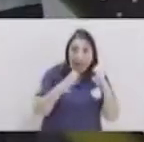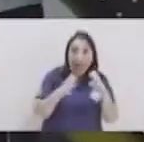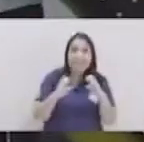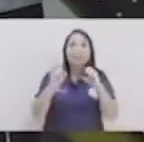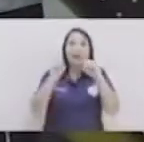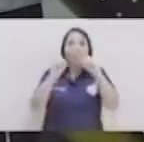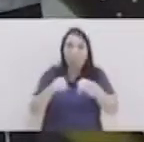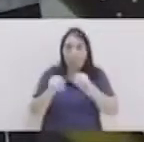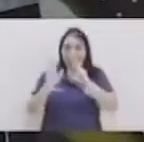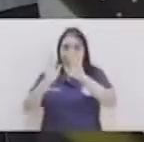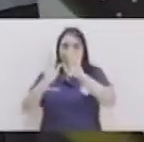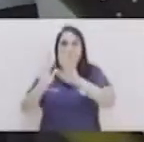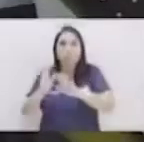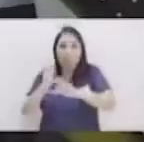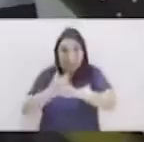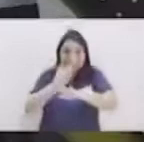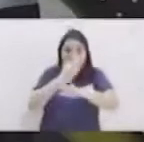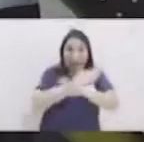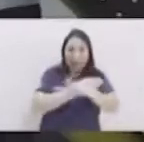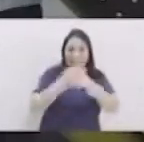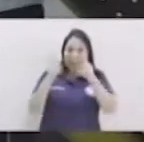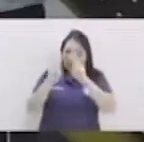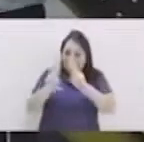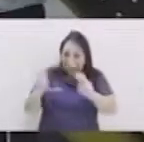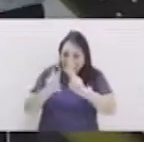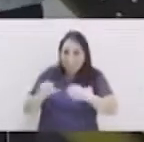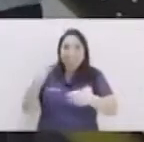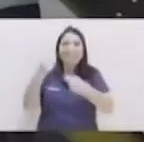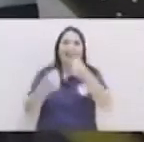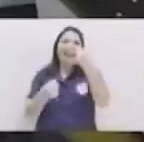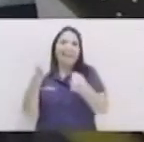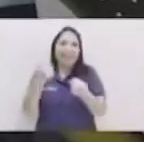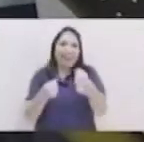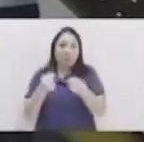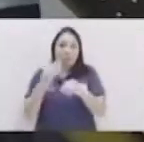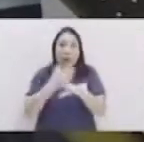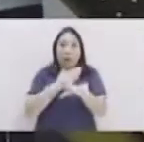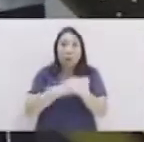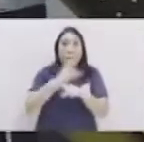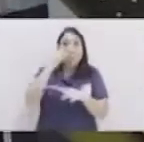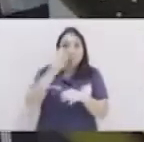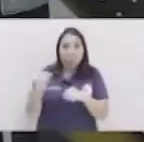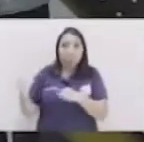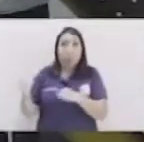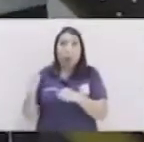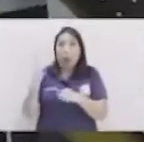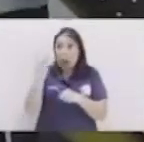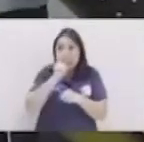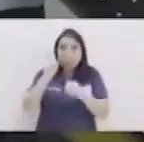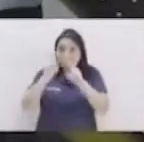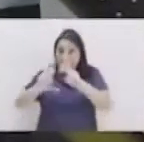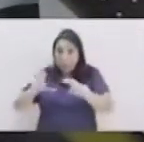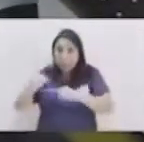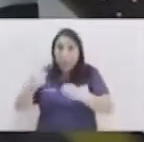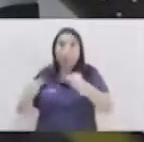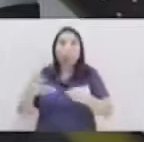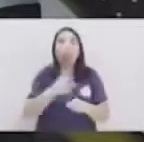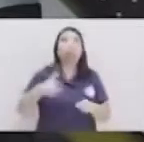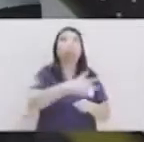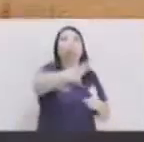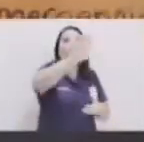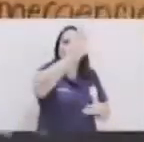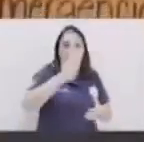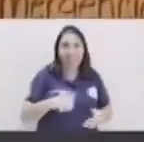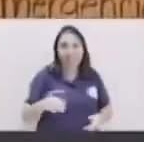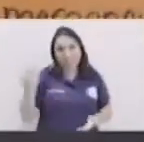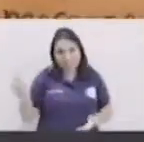pérdida económica muy grande, muy fuerte. Fue como a menor escala. Fue como a menor escala. Gracias a Dios